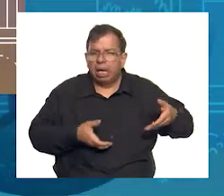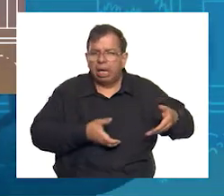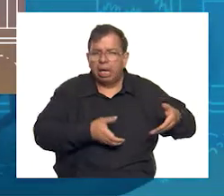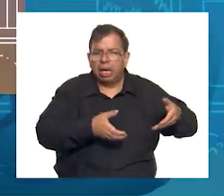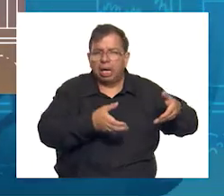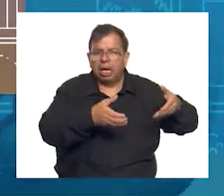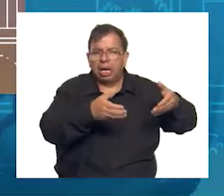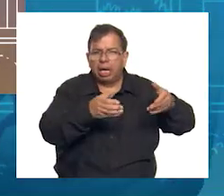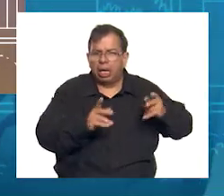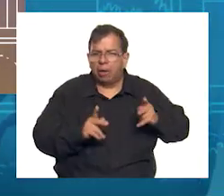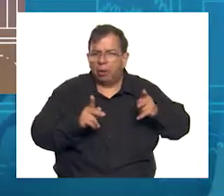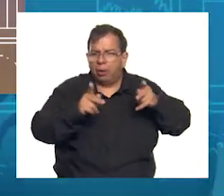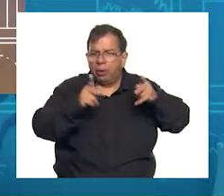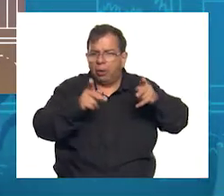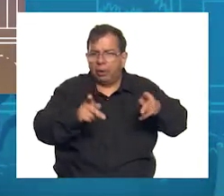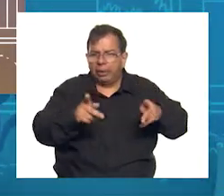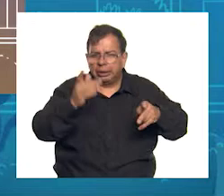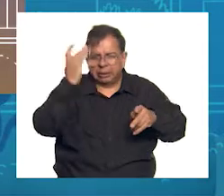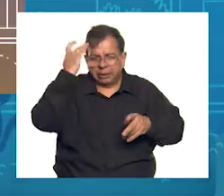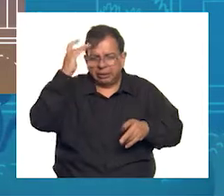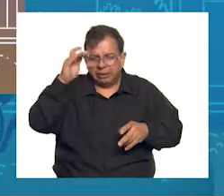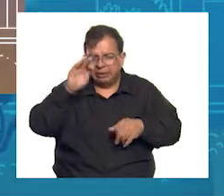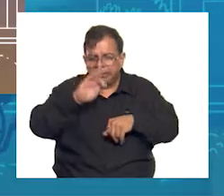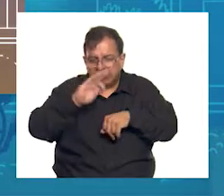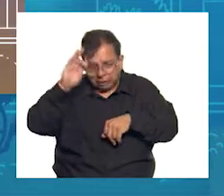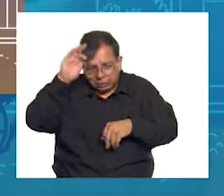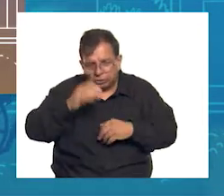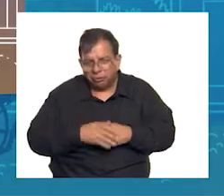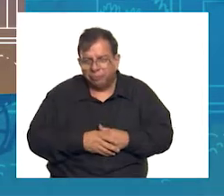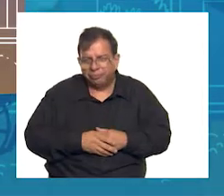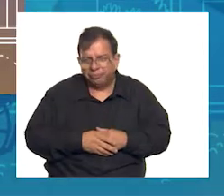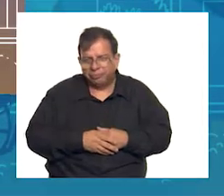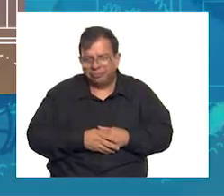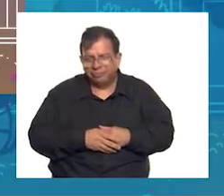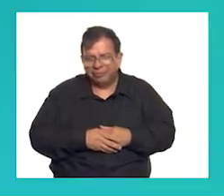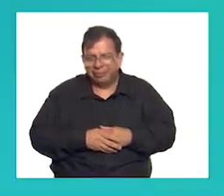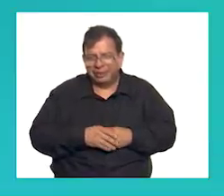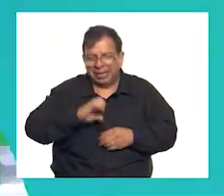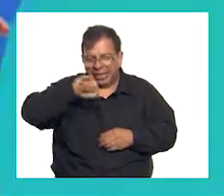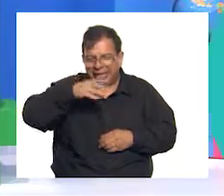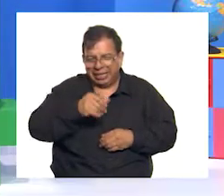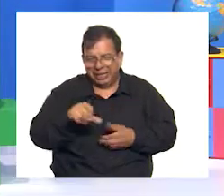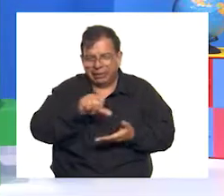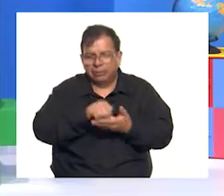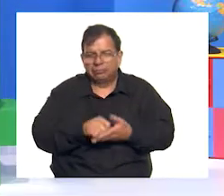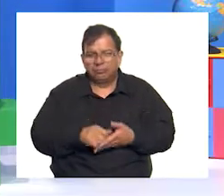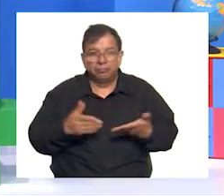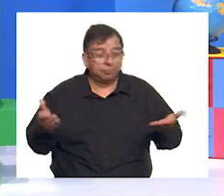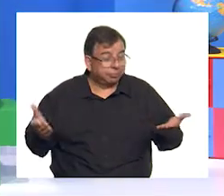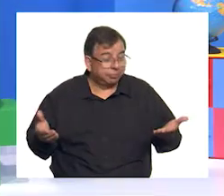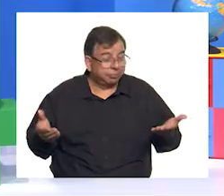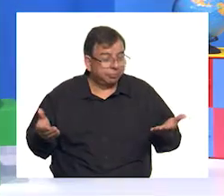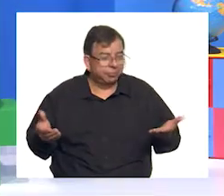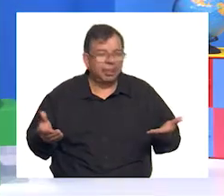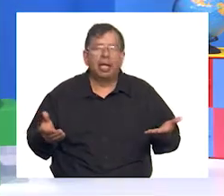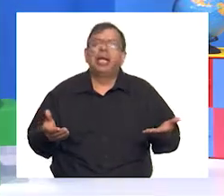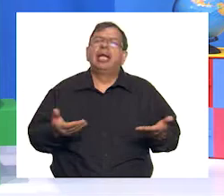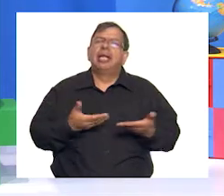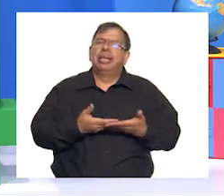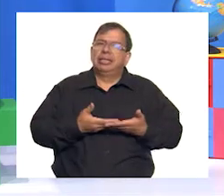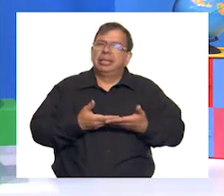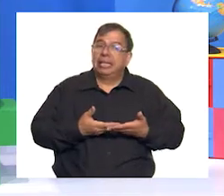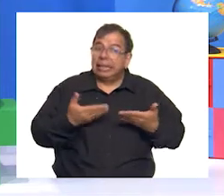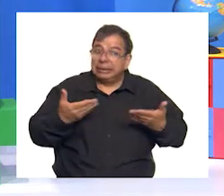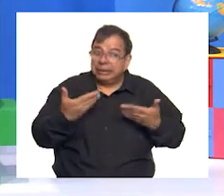del Puente de San Francisco, el actual eje central. Y colorín colorado,